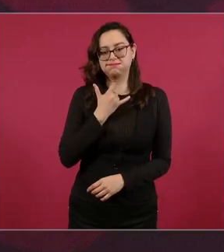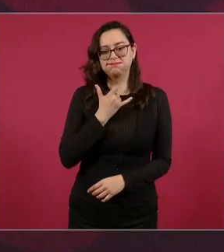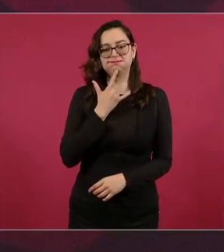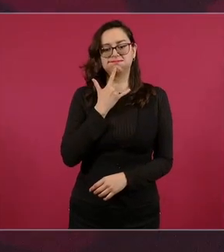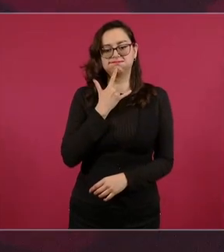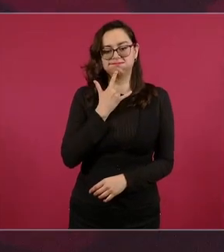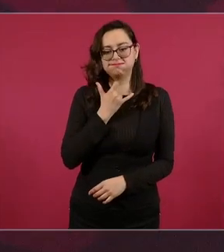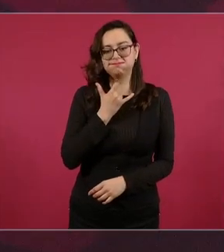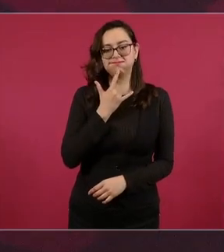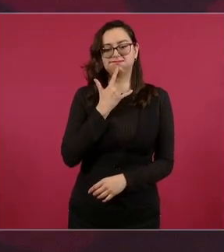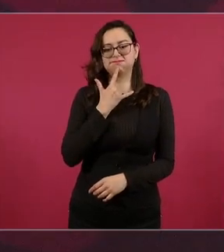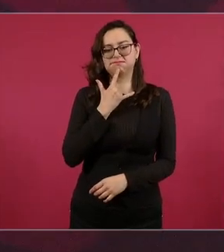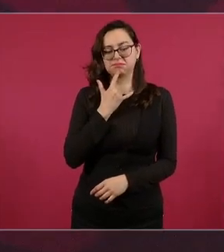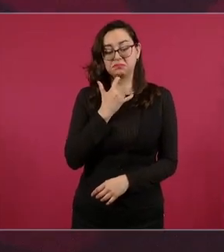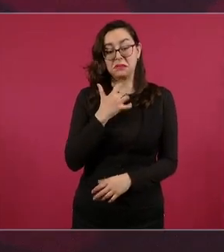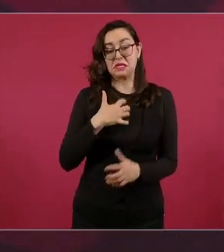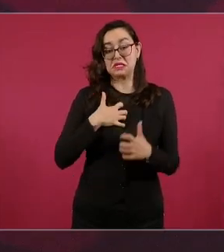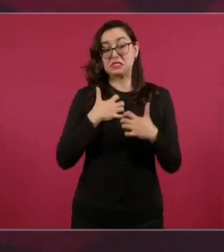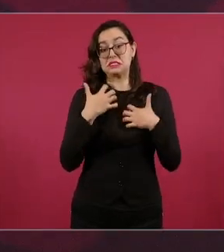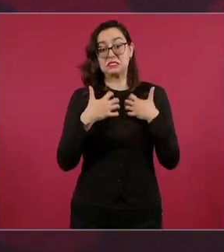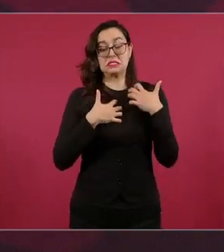y no hay que enojarse,